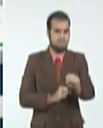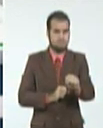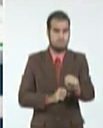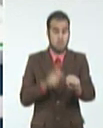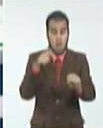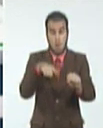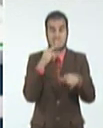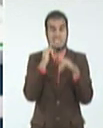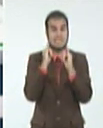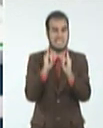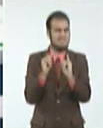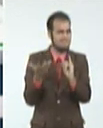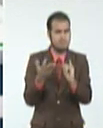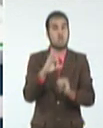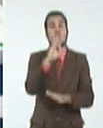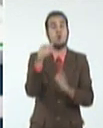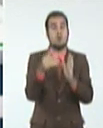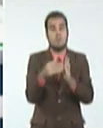reportan exactamente